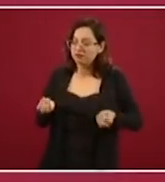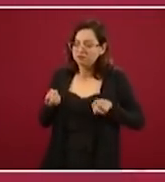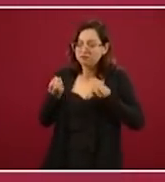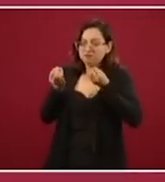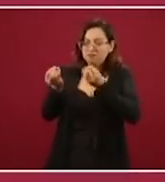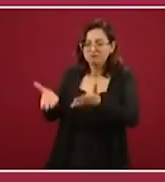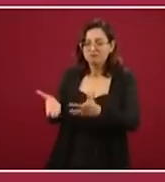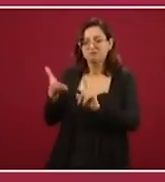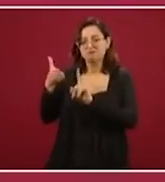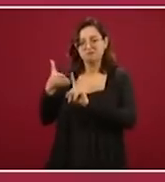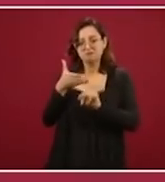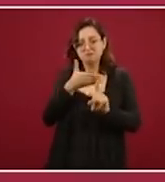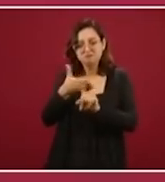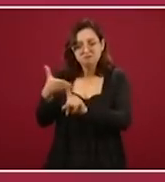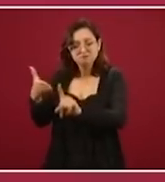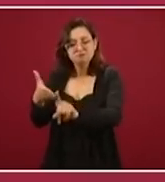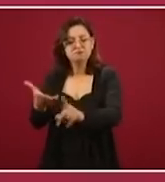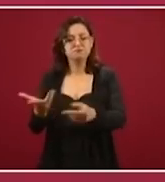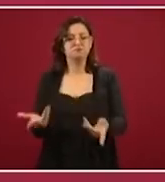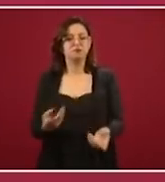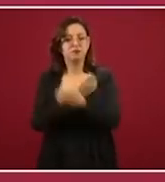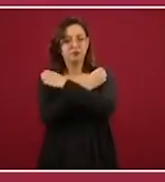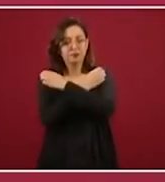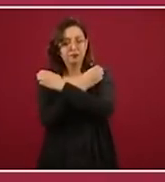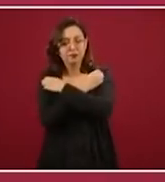no orienta?